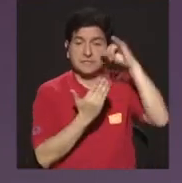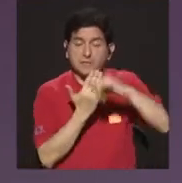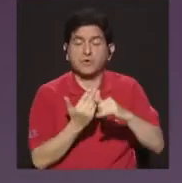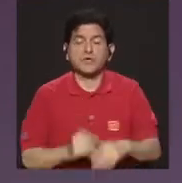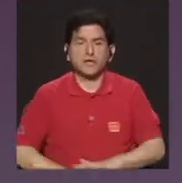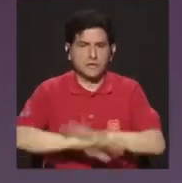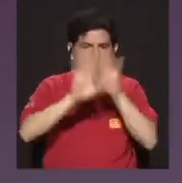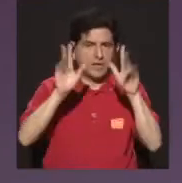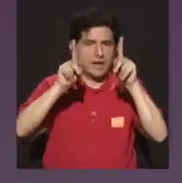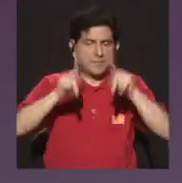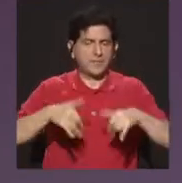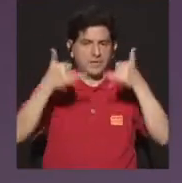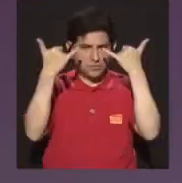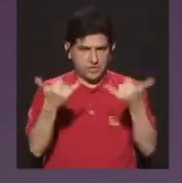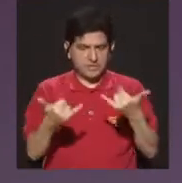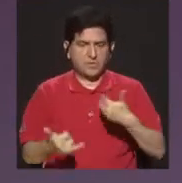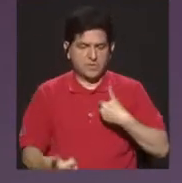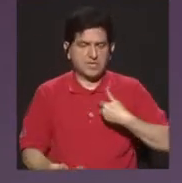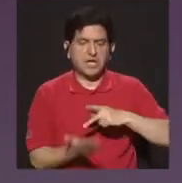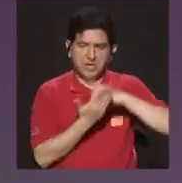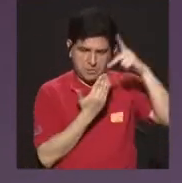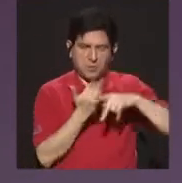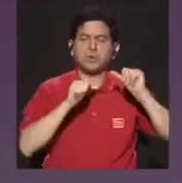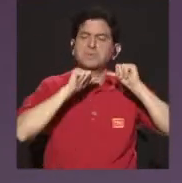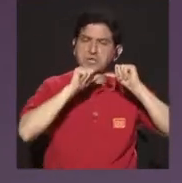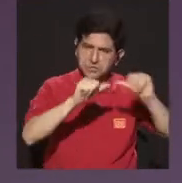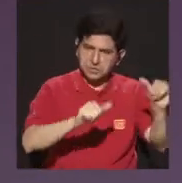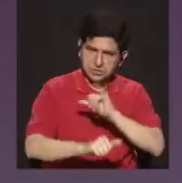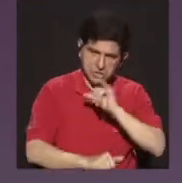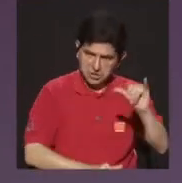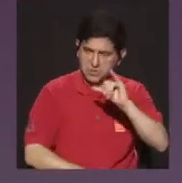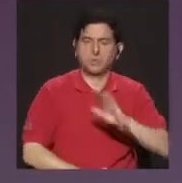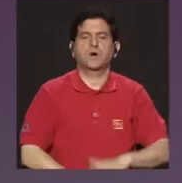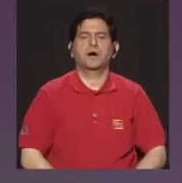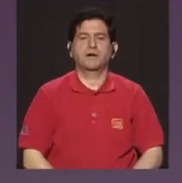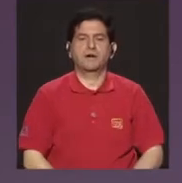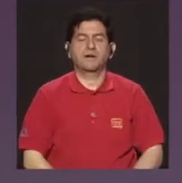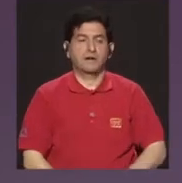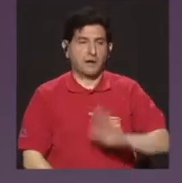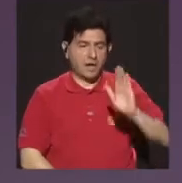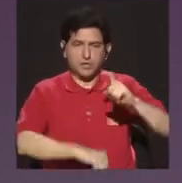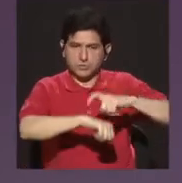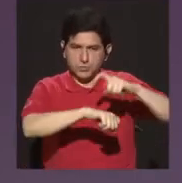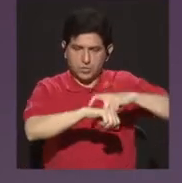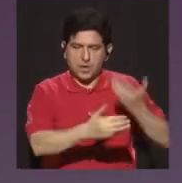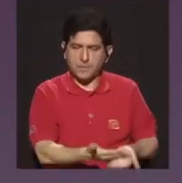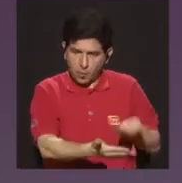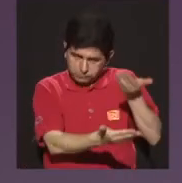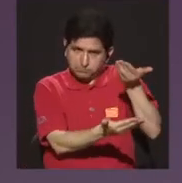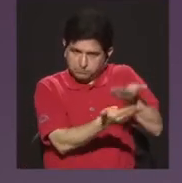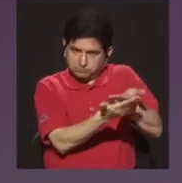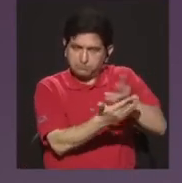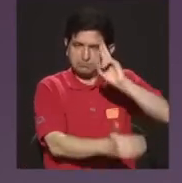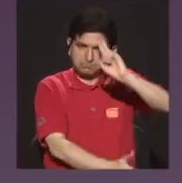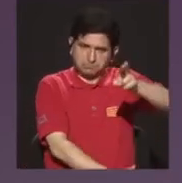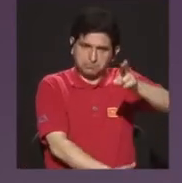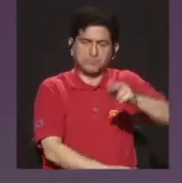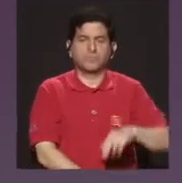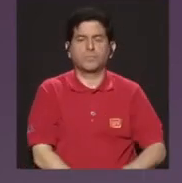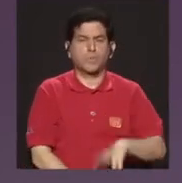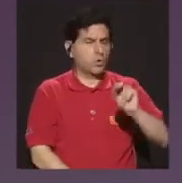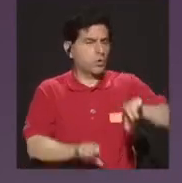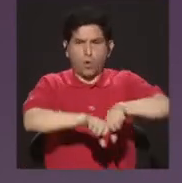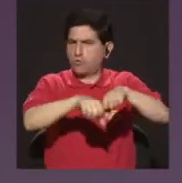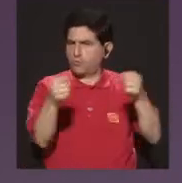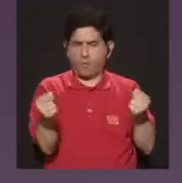dejar claro que quienes en este momento tienen programas van a continuar con sus transmisiones por el plazo de sus concesiones no se va a